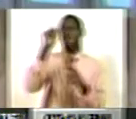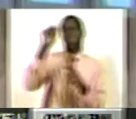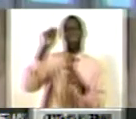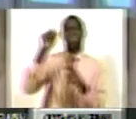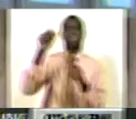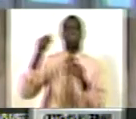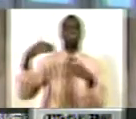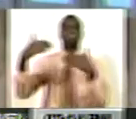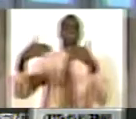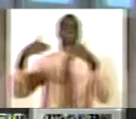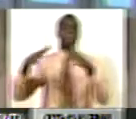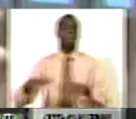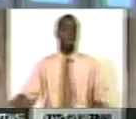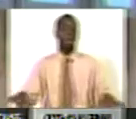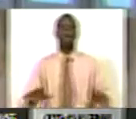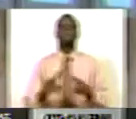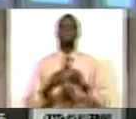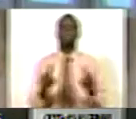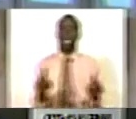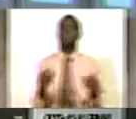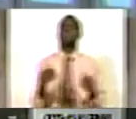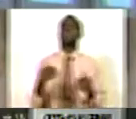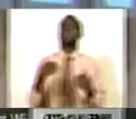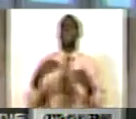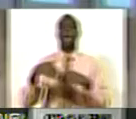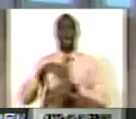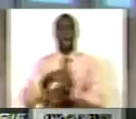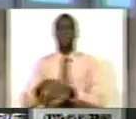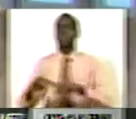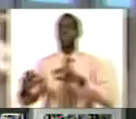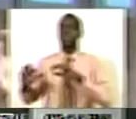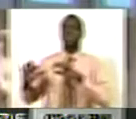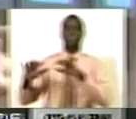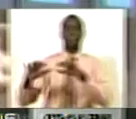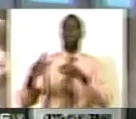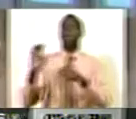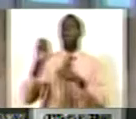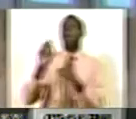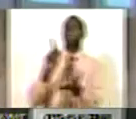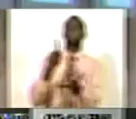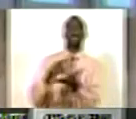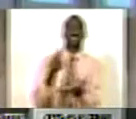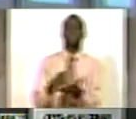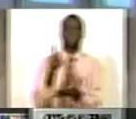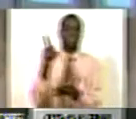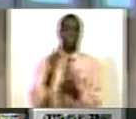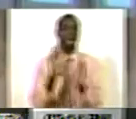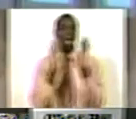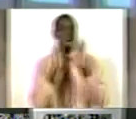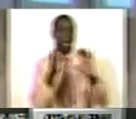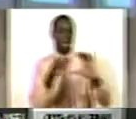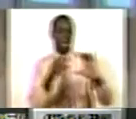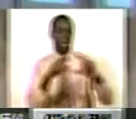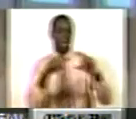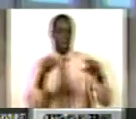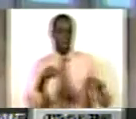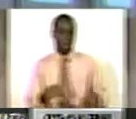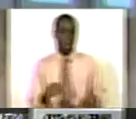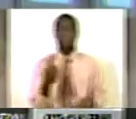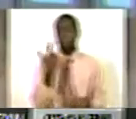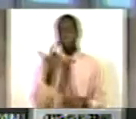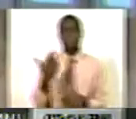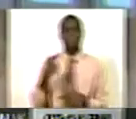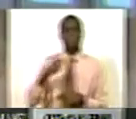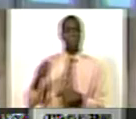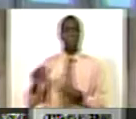Sin embargo, en cada movilización en la calle, en cada proceso de participación como está el proceso de carnetización el día de hoy, vemos el